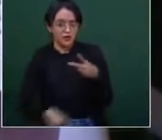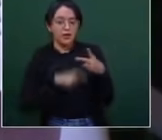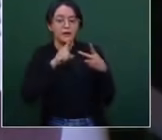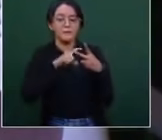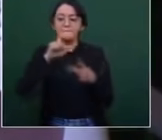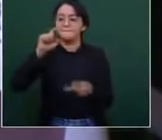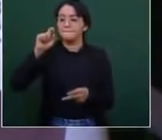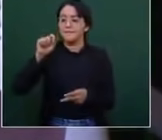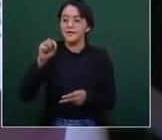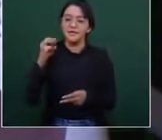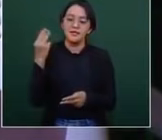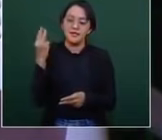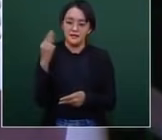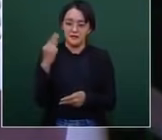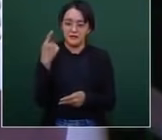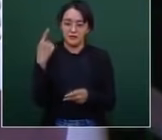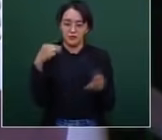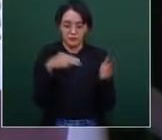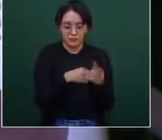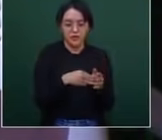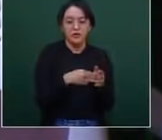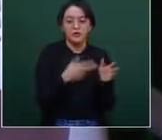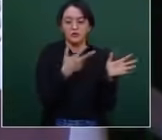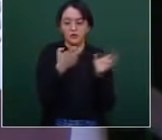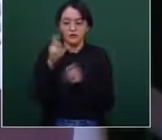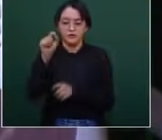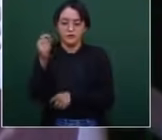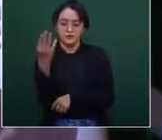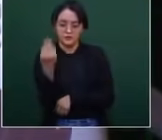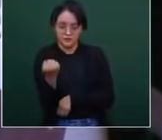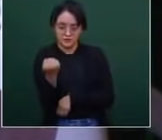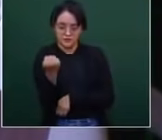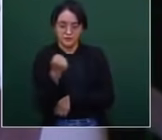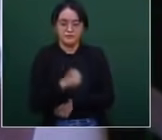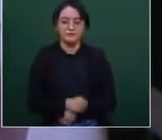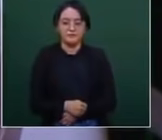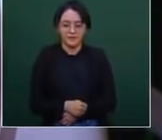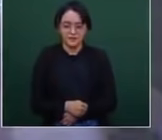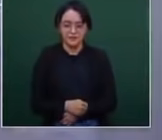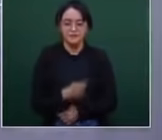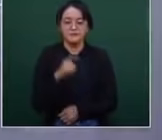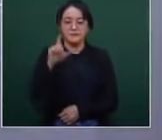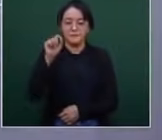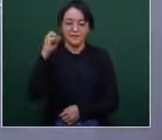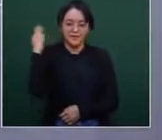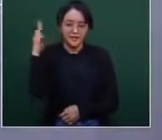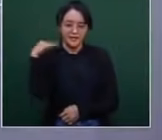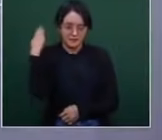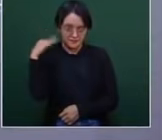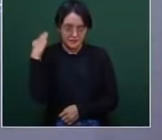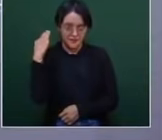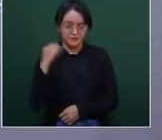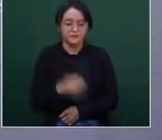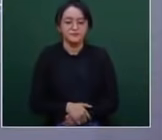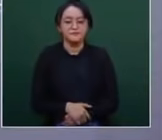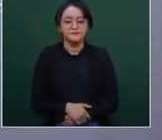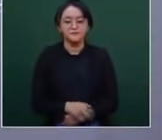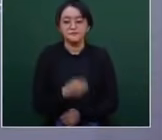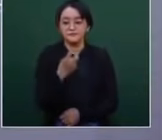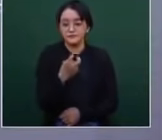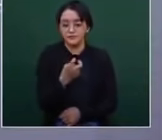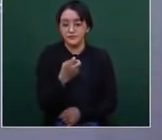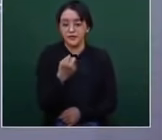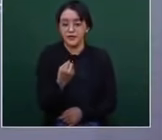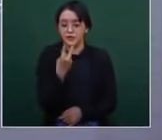marzo de 1829. Para tener una idea más clara de los efectos producidos por la aplicación de estas